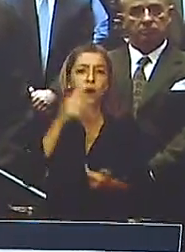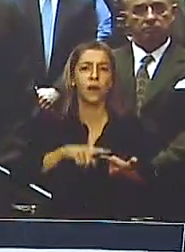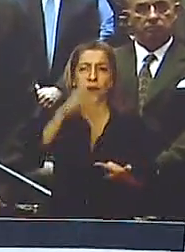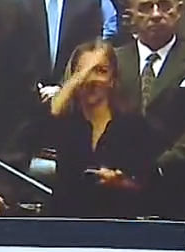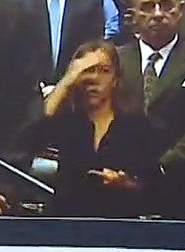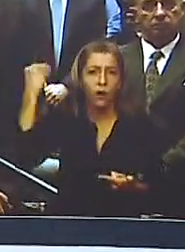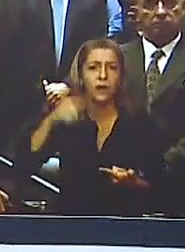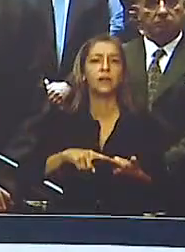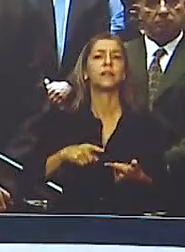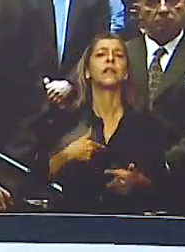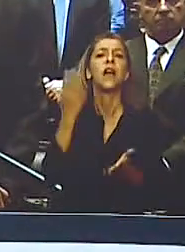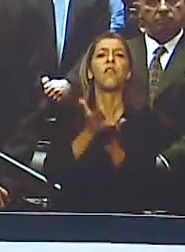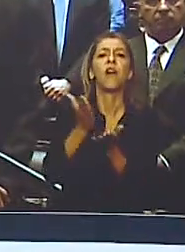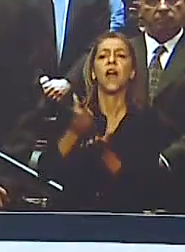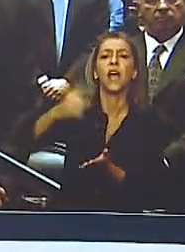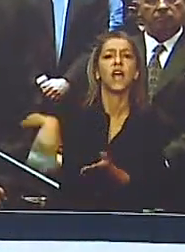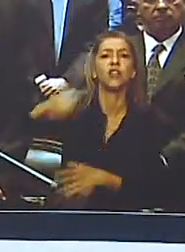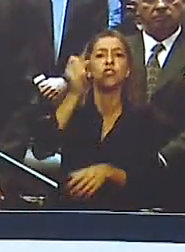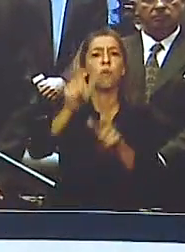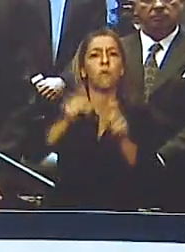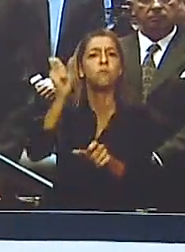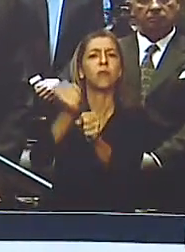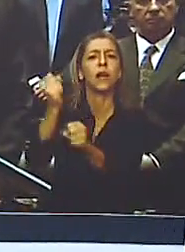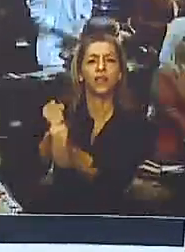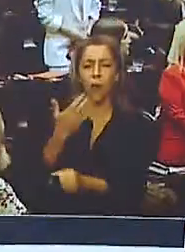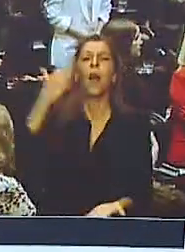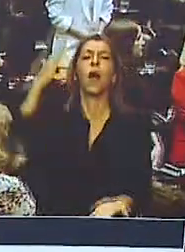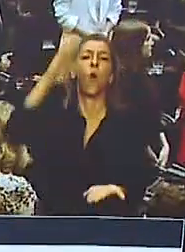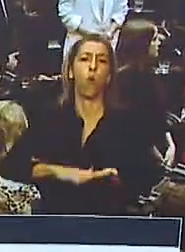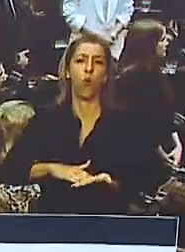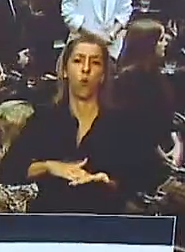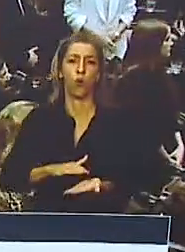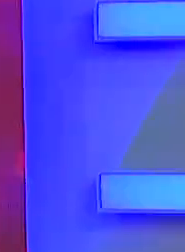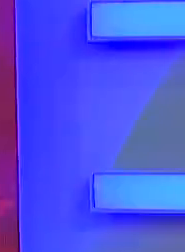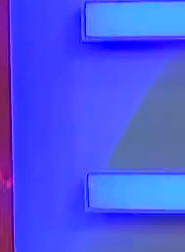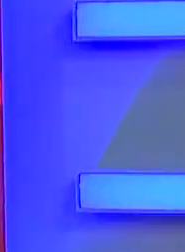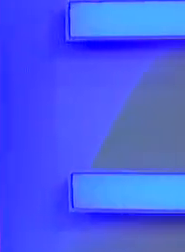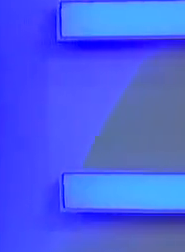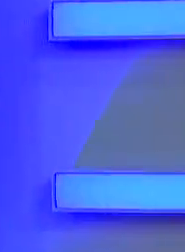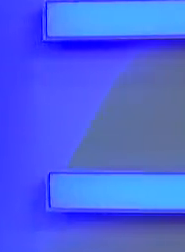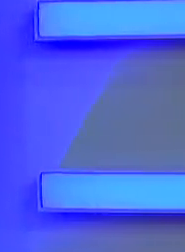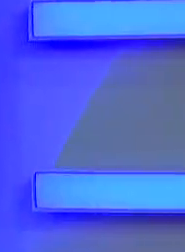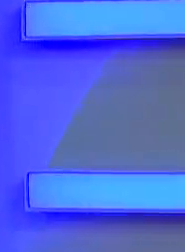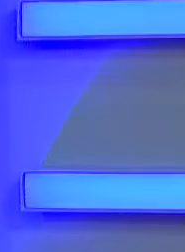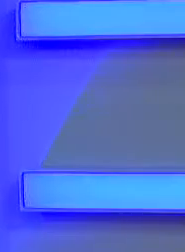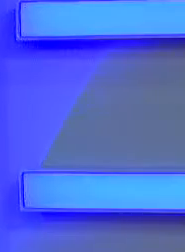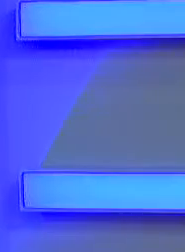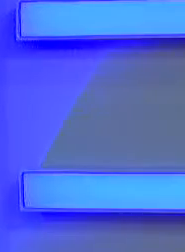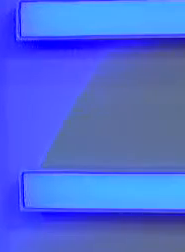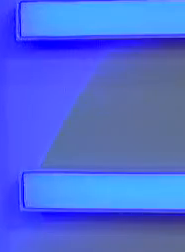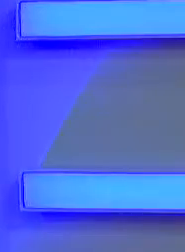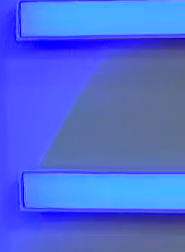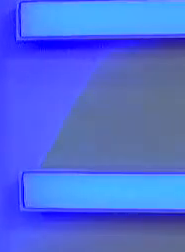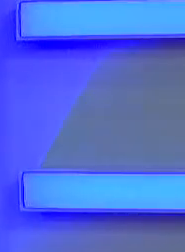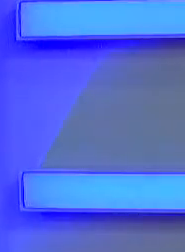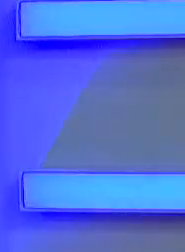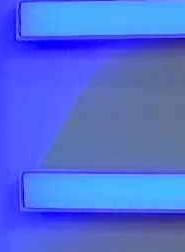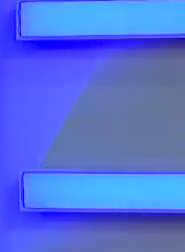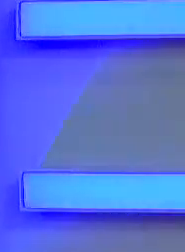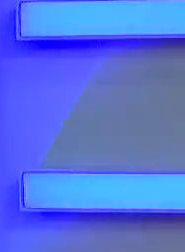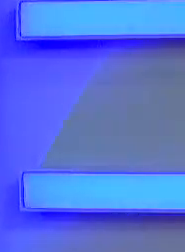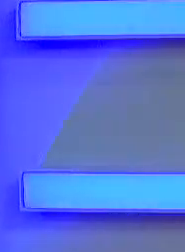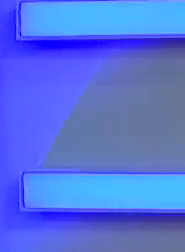38 creo que es el número de diputados que tiene Javier Milei. Sí, y 7 senadores. Los silbidos. Exacto, sí. A ver, yo, José, cuando veo esto después digo, ¿cómo la sociedad no